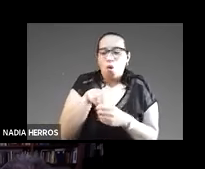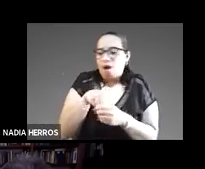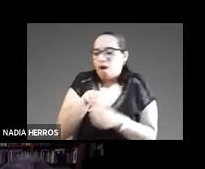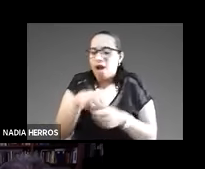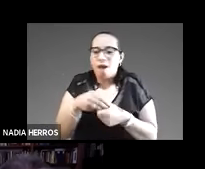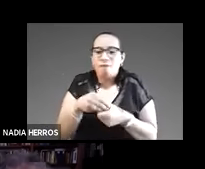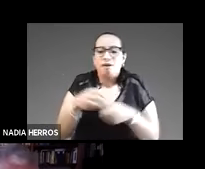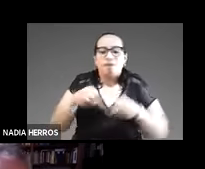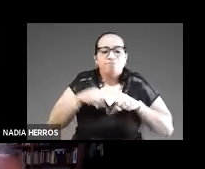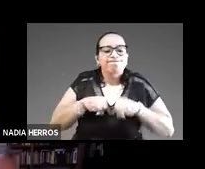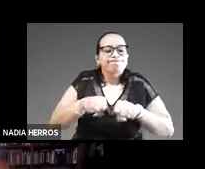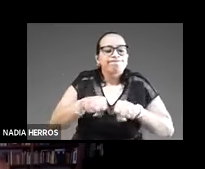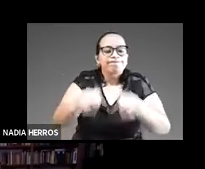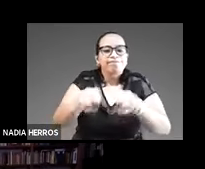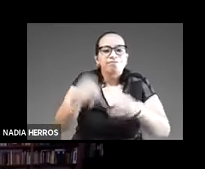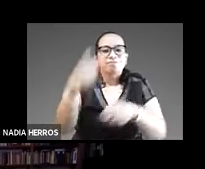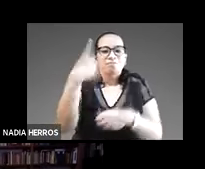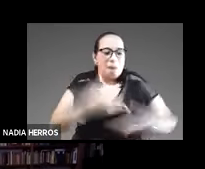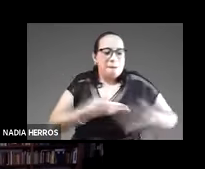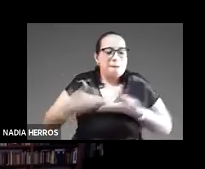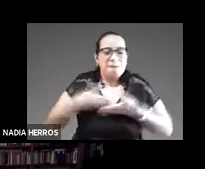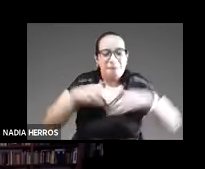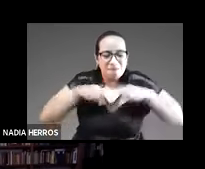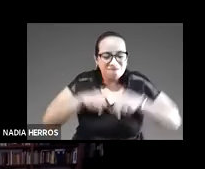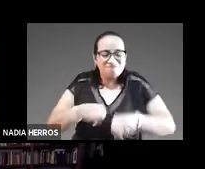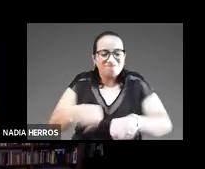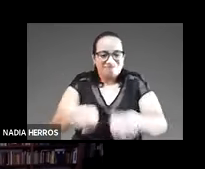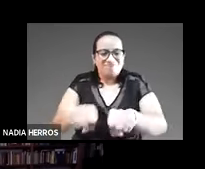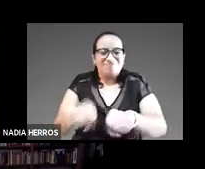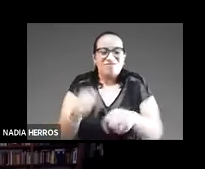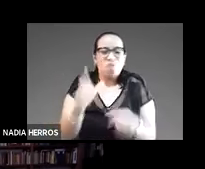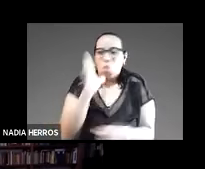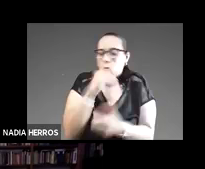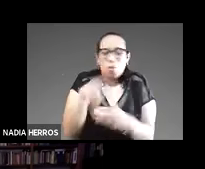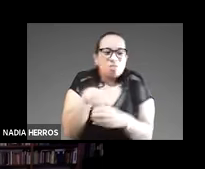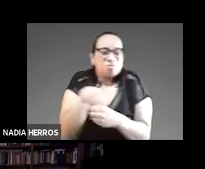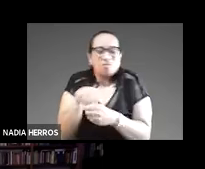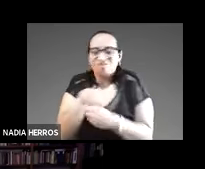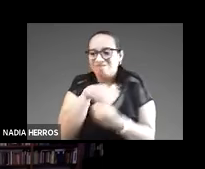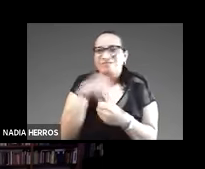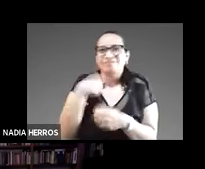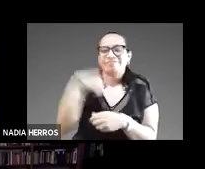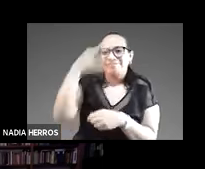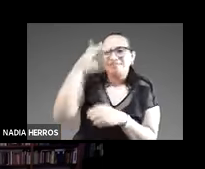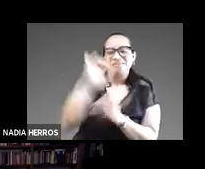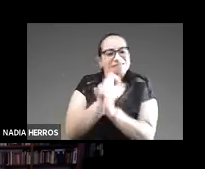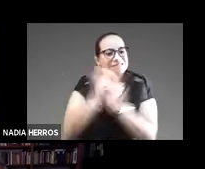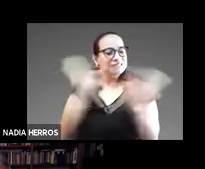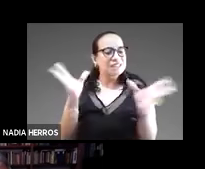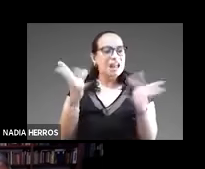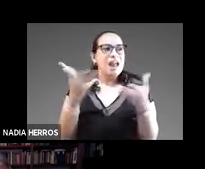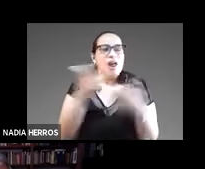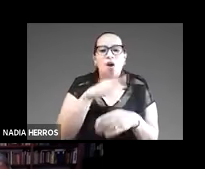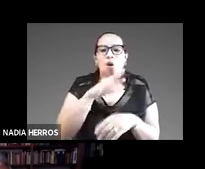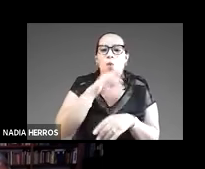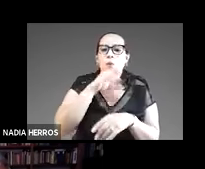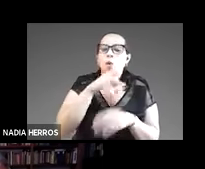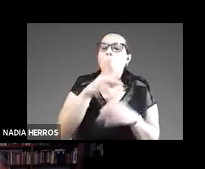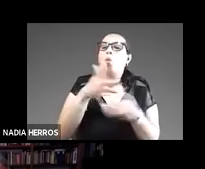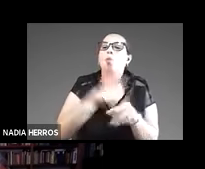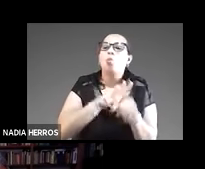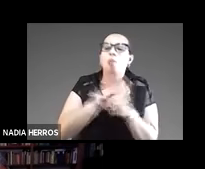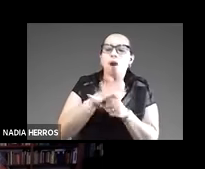carruela, una para los niños, ¿no? Entonces, me dejan pensando que, claro, ¿no? ¿Qué mejor acción o una